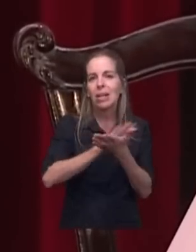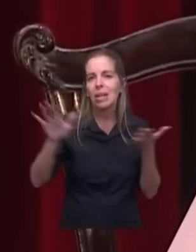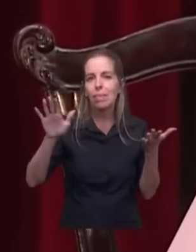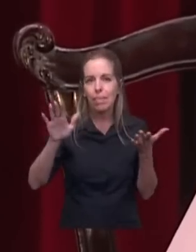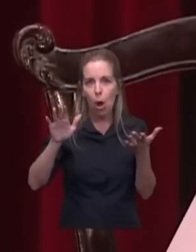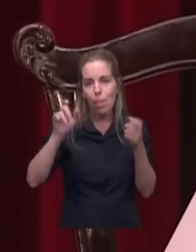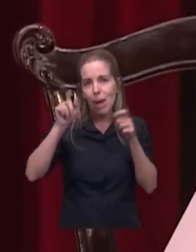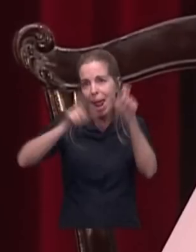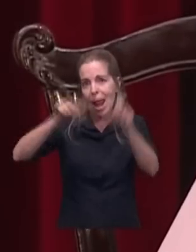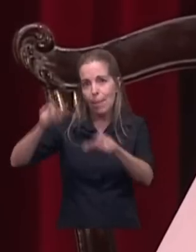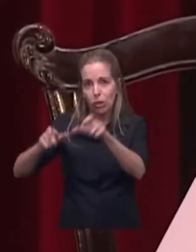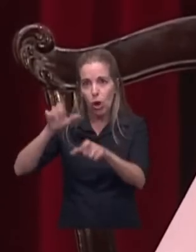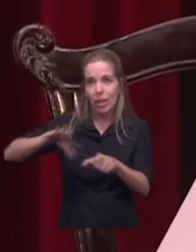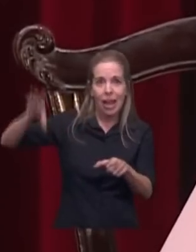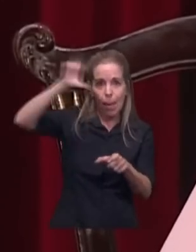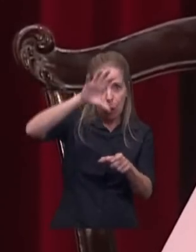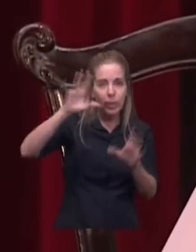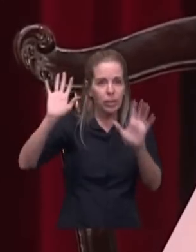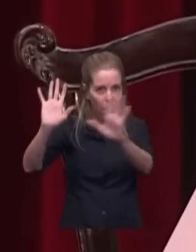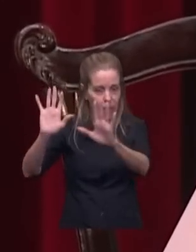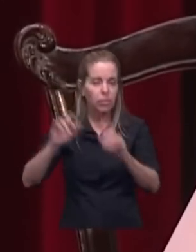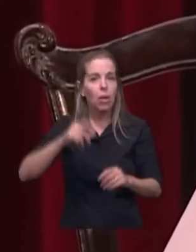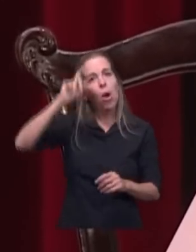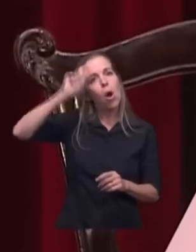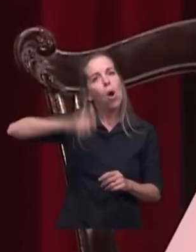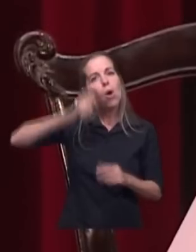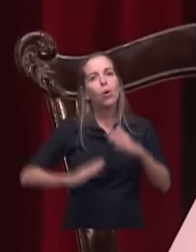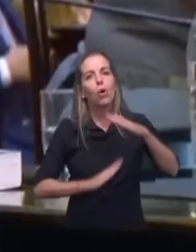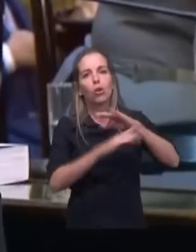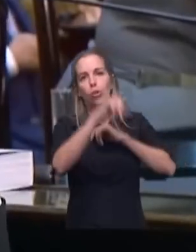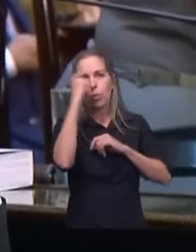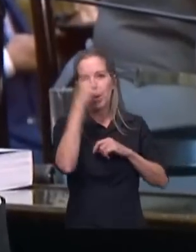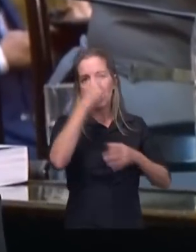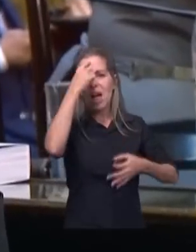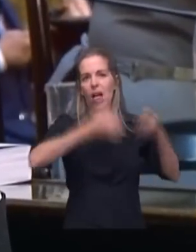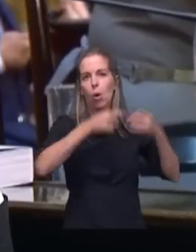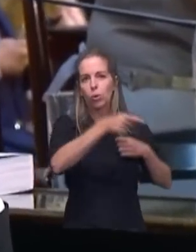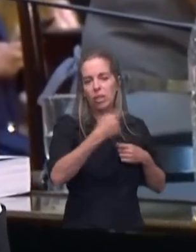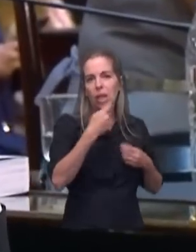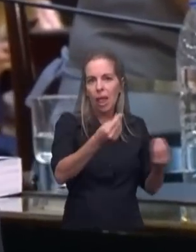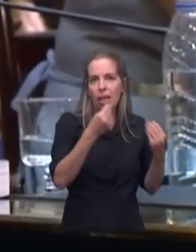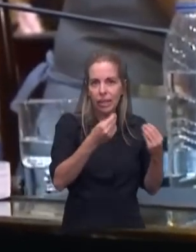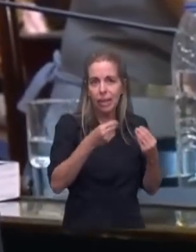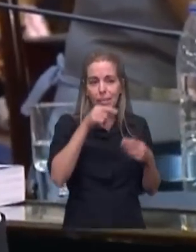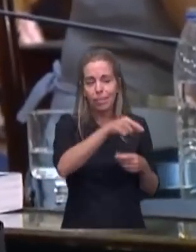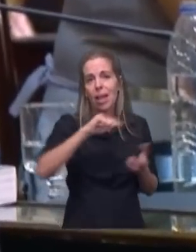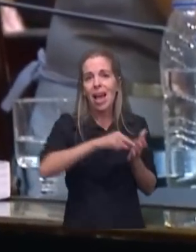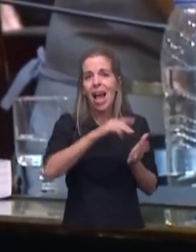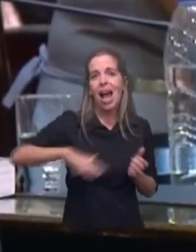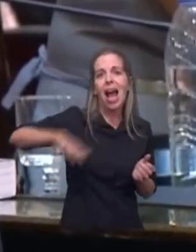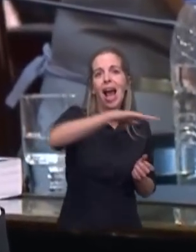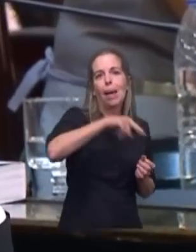para sus habitantes, la Corte Suprema de la Justicia de la Nación aseguró cautelar a la Ciudad Autónoma de Buenos